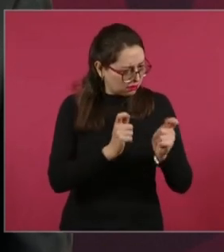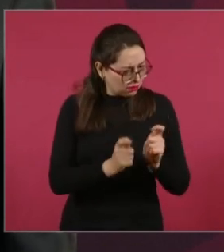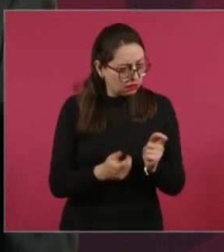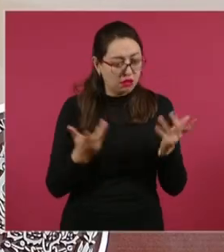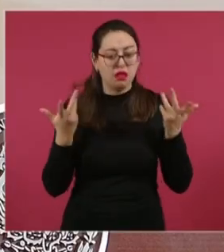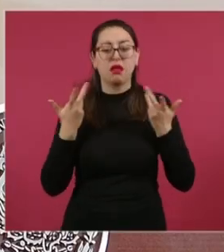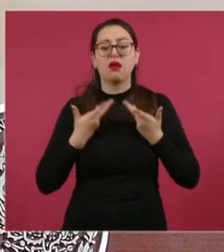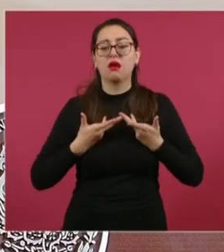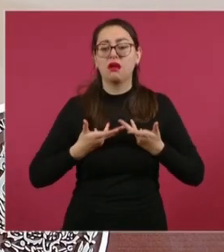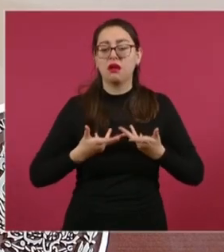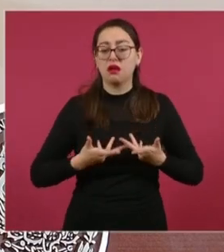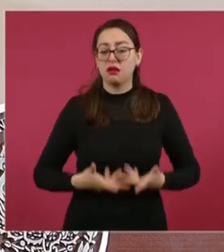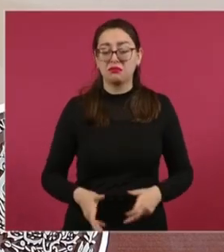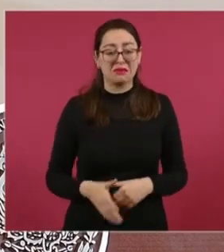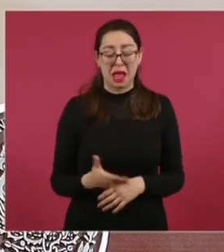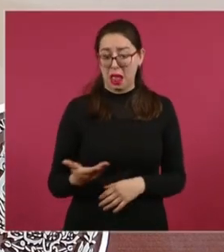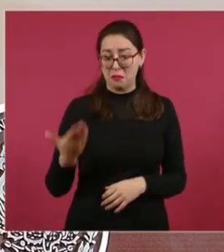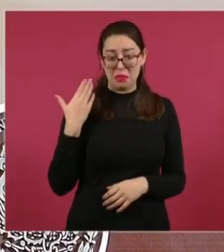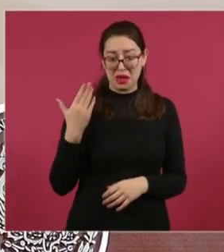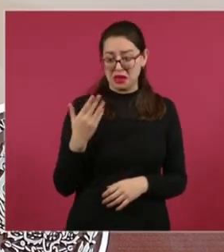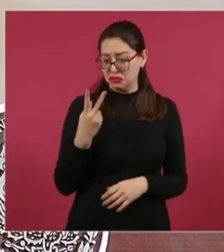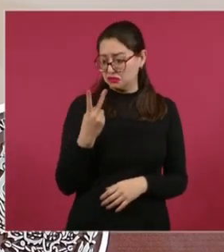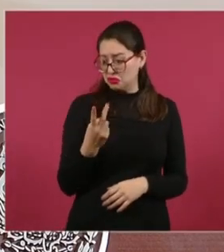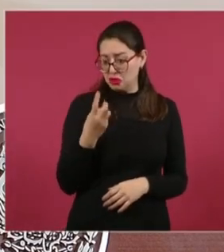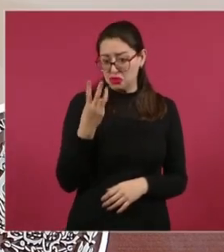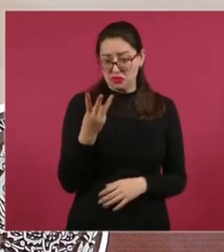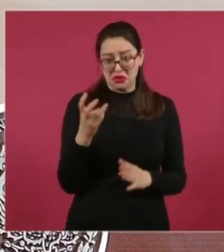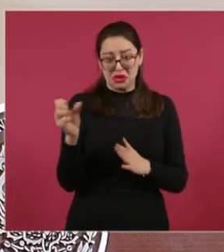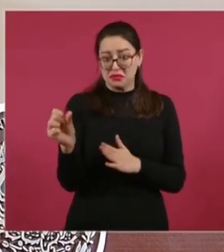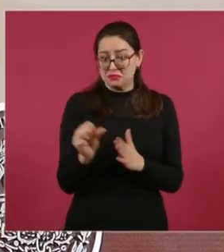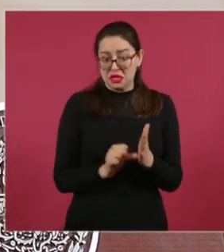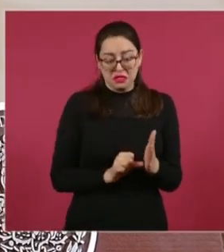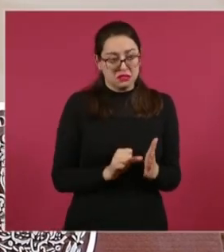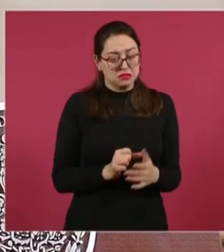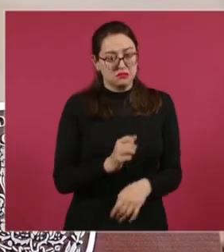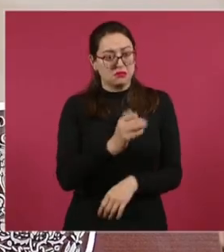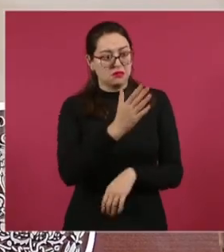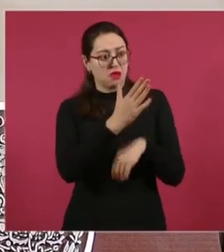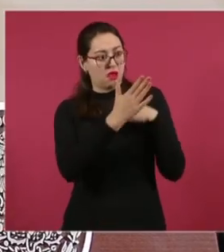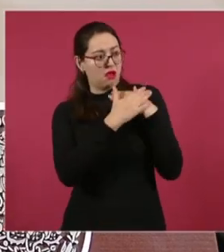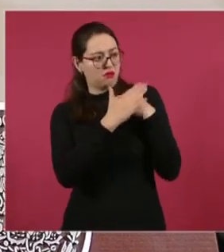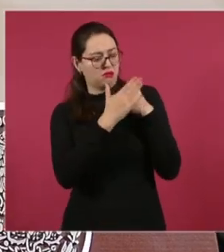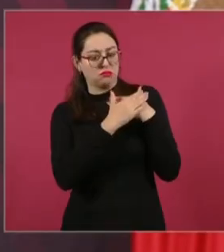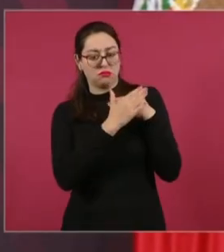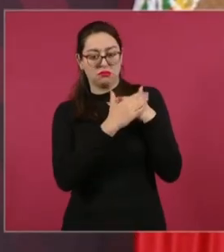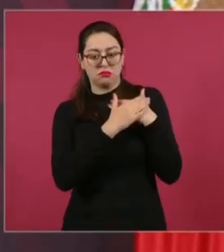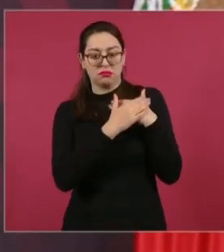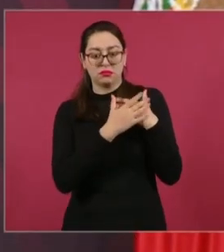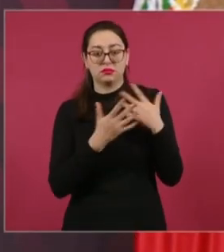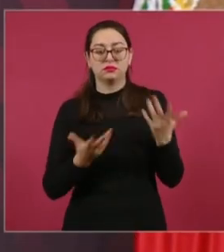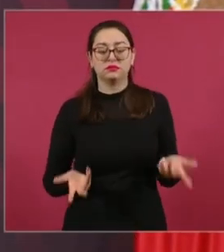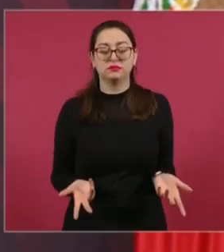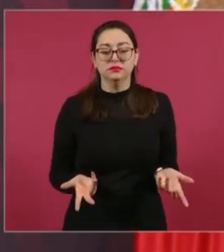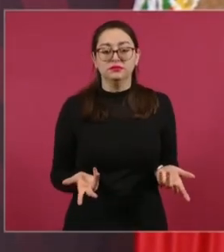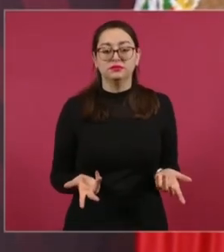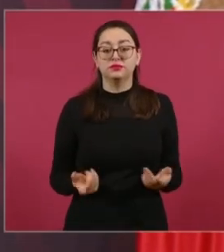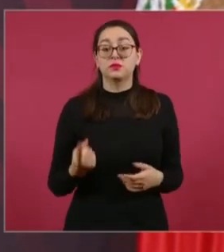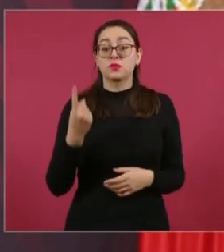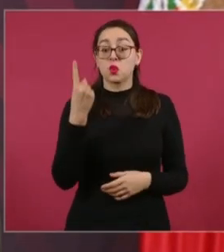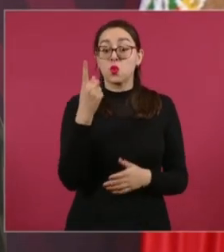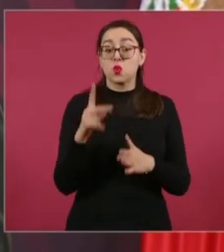algo, tiene dos, tres meses. Una vez sacó a la persona, que ya no podemos mencionar,